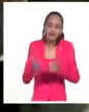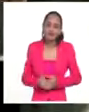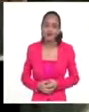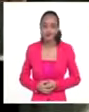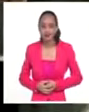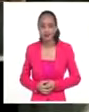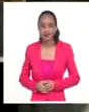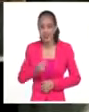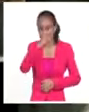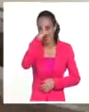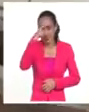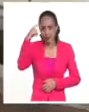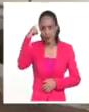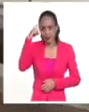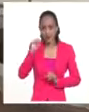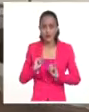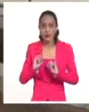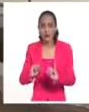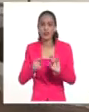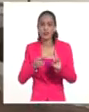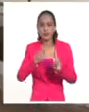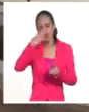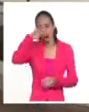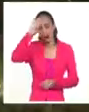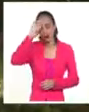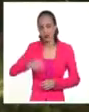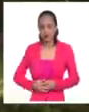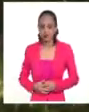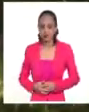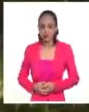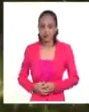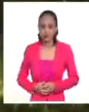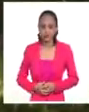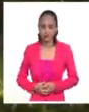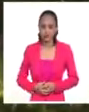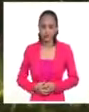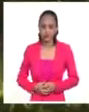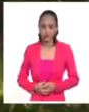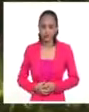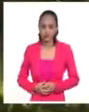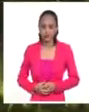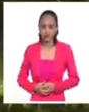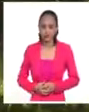Desde Santi Espíritus, Alain Jiménez, Sistema Informativo de la Televisión Cubana.